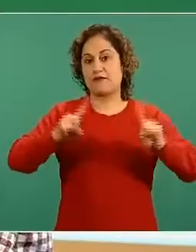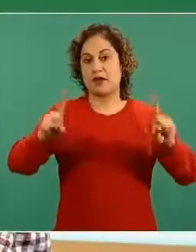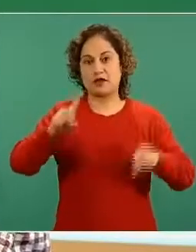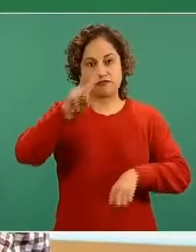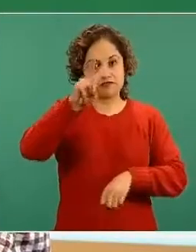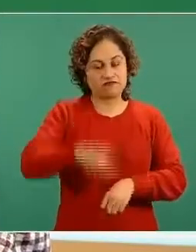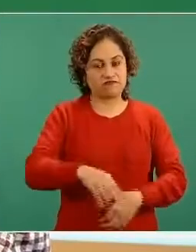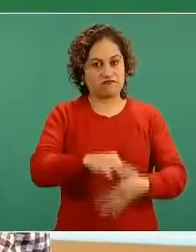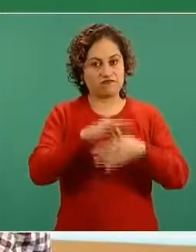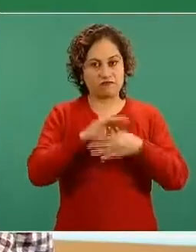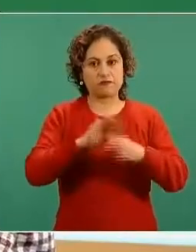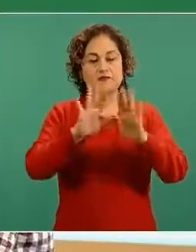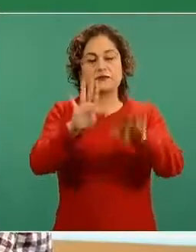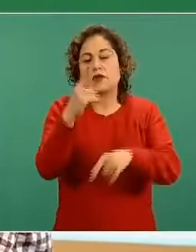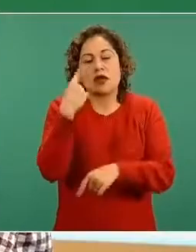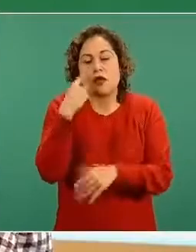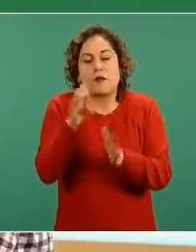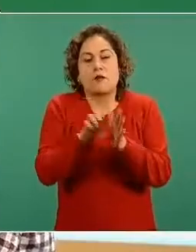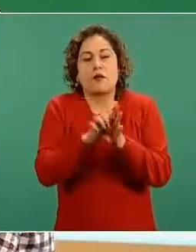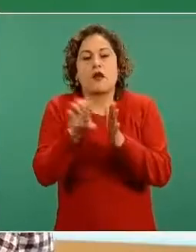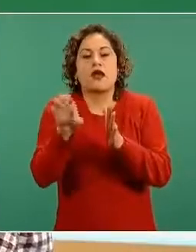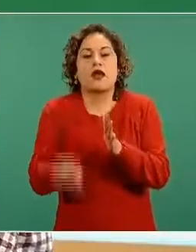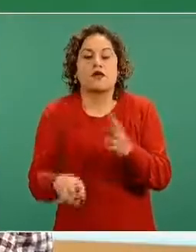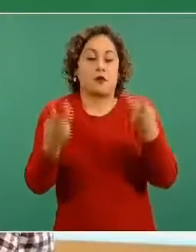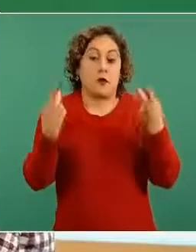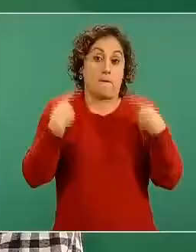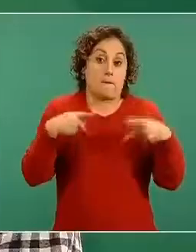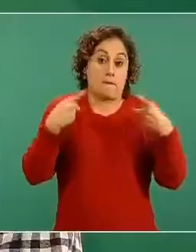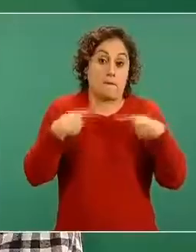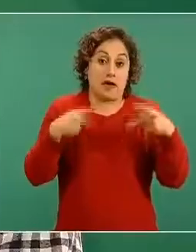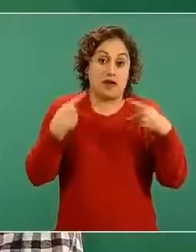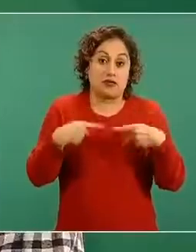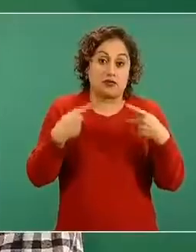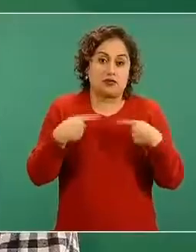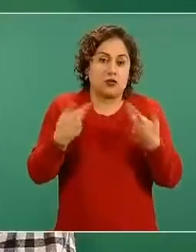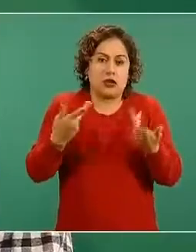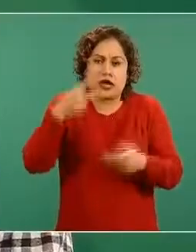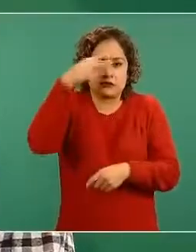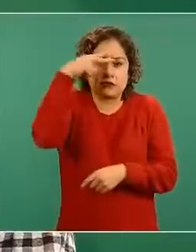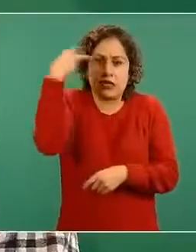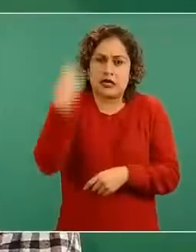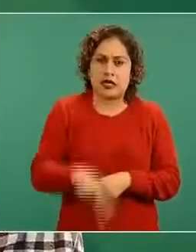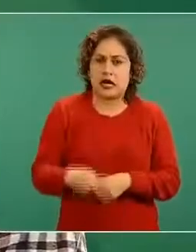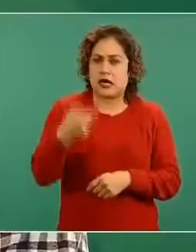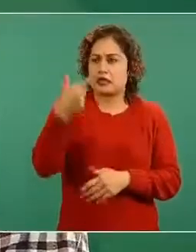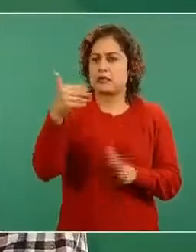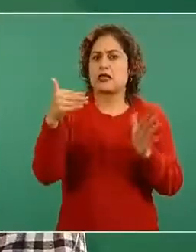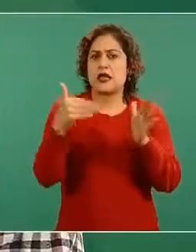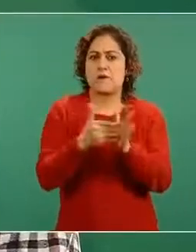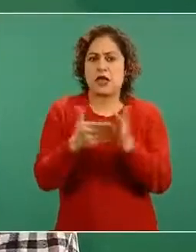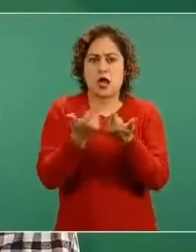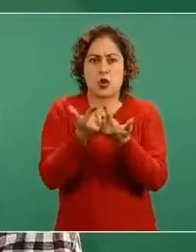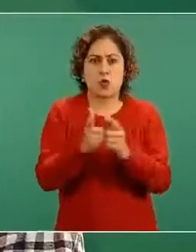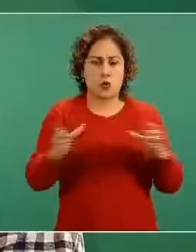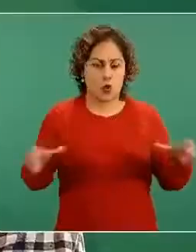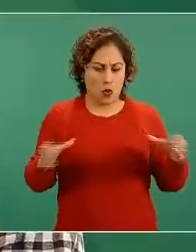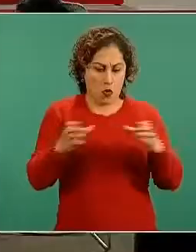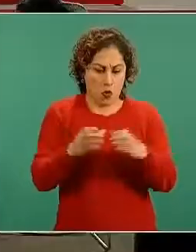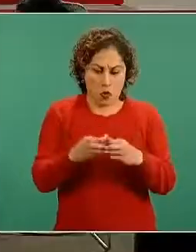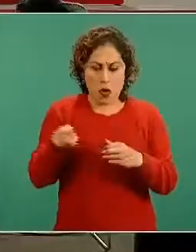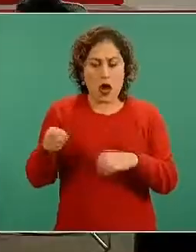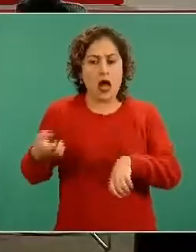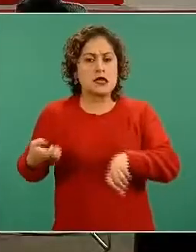ensamblaran 7,000 personas mexicanas y empezaran a desplazarse de, vamos a decir, de